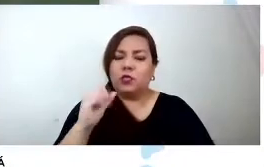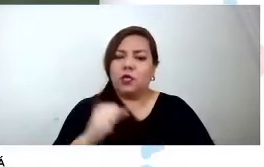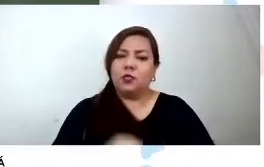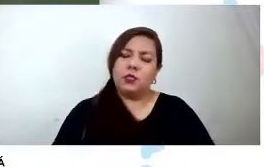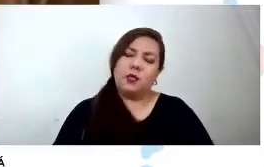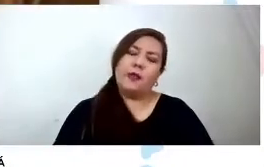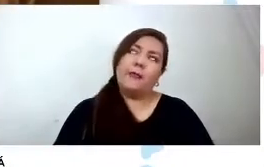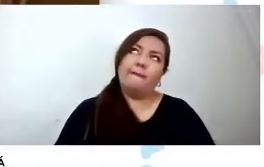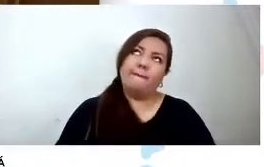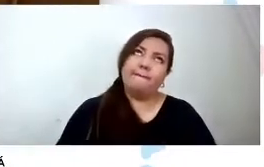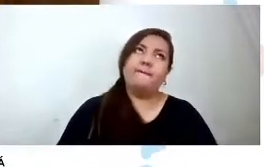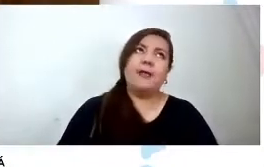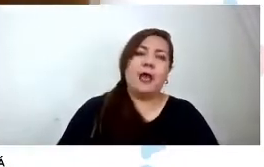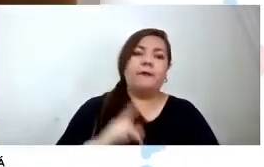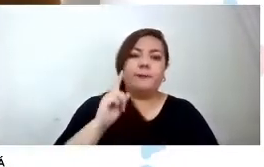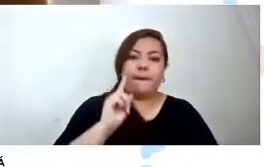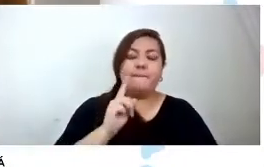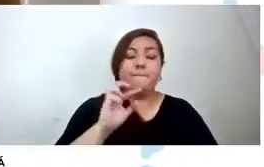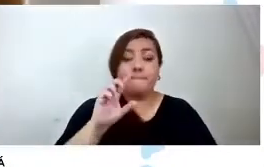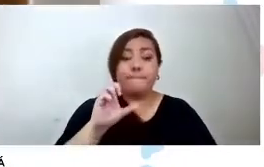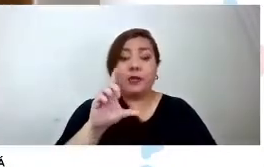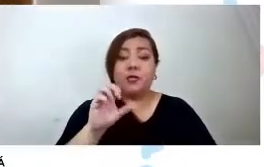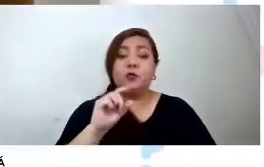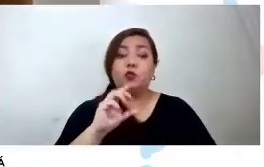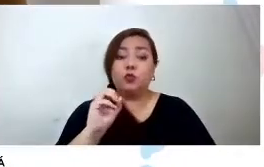Sí, en paleontología